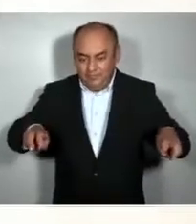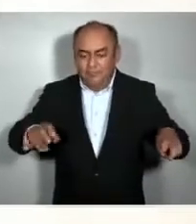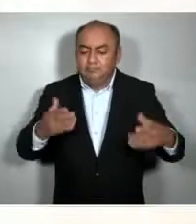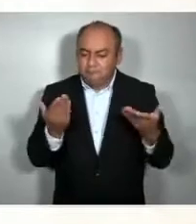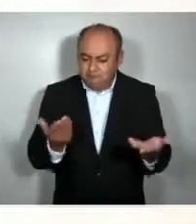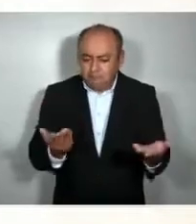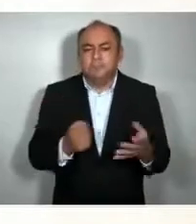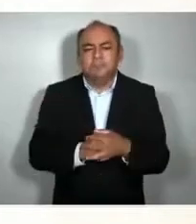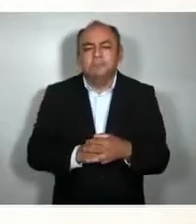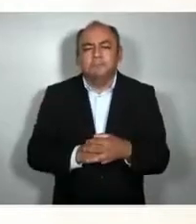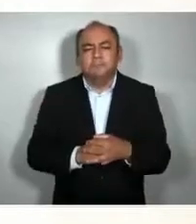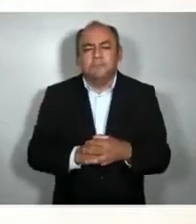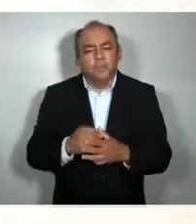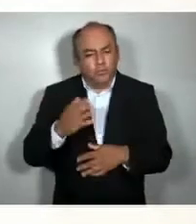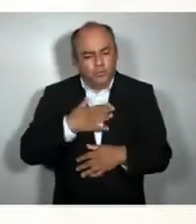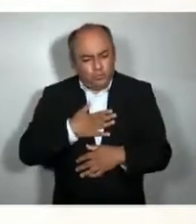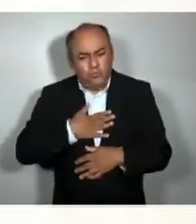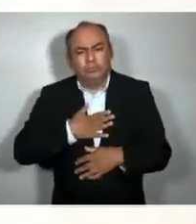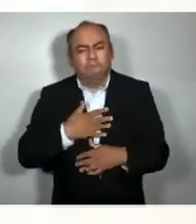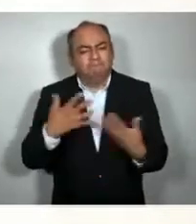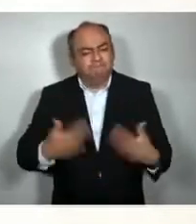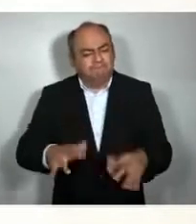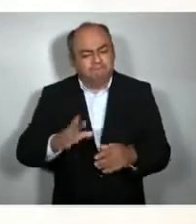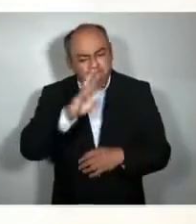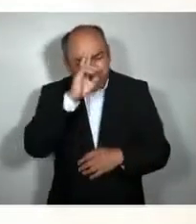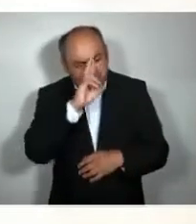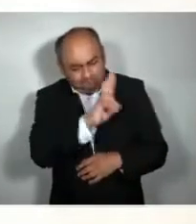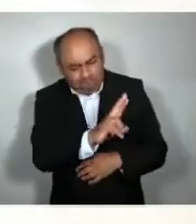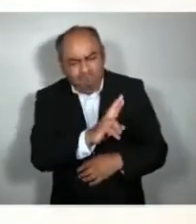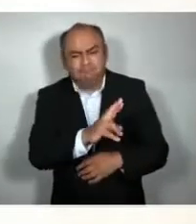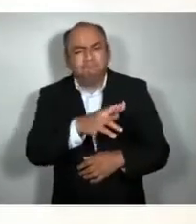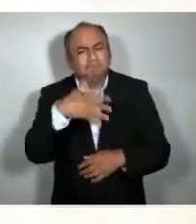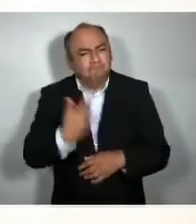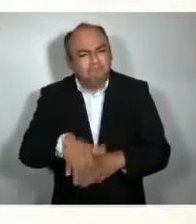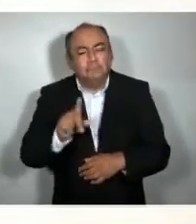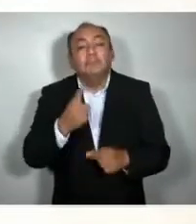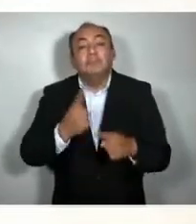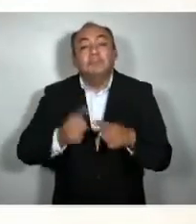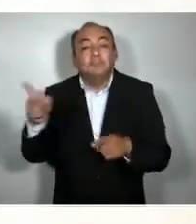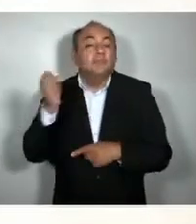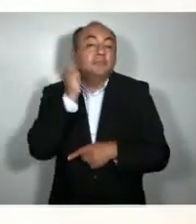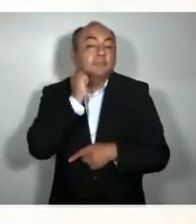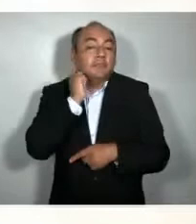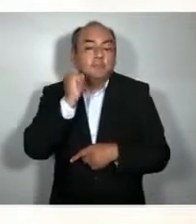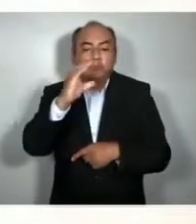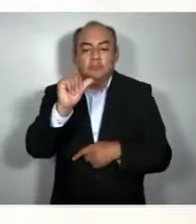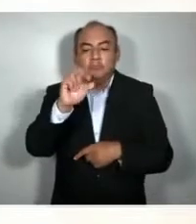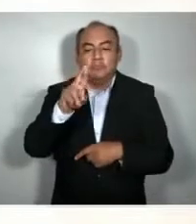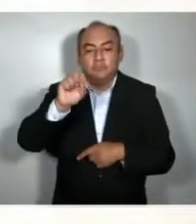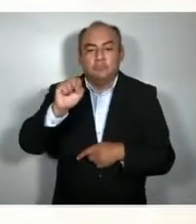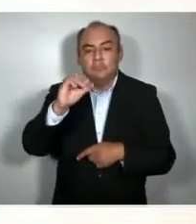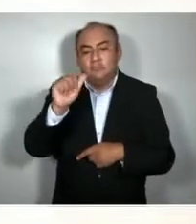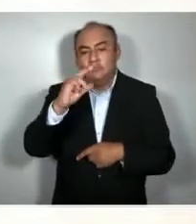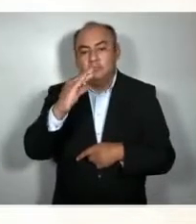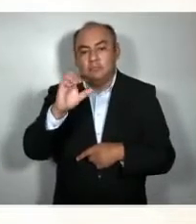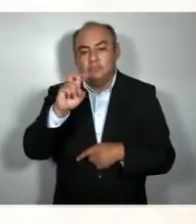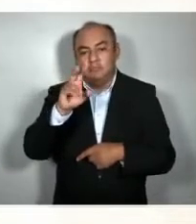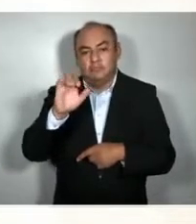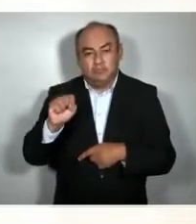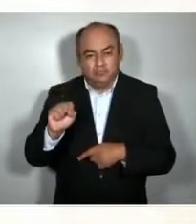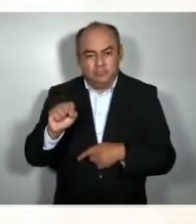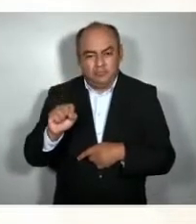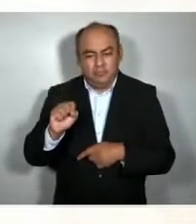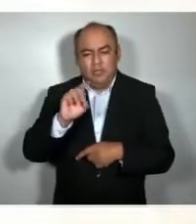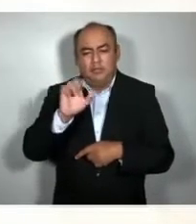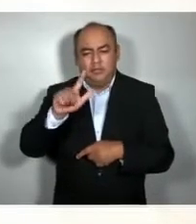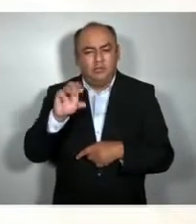Reciban un sincero reconocimiento de parte del senador don Carlos Acebes del Olmo, a quien